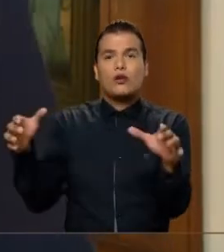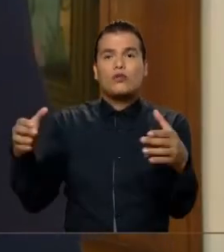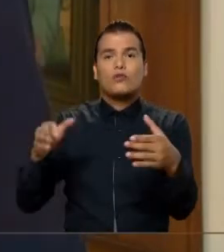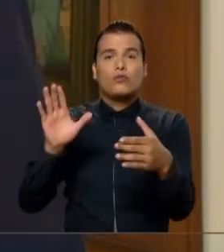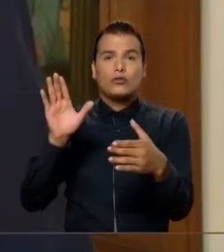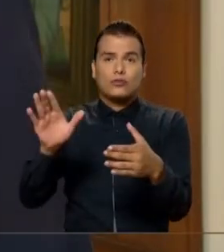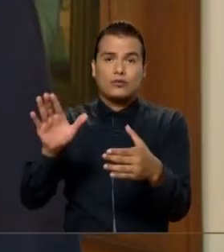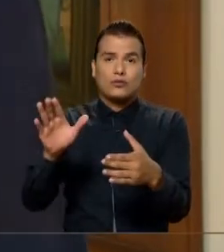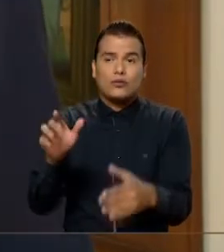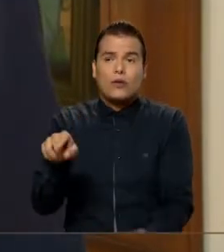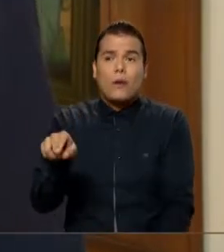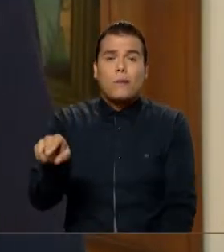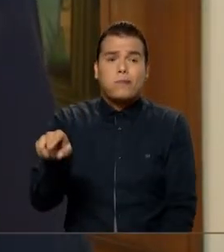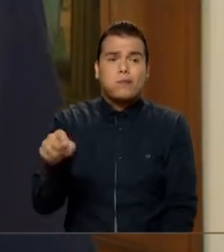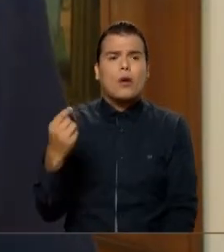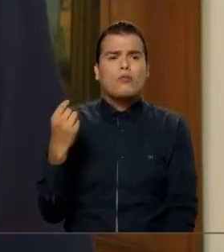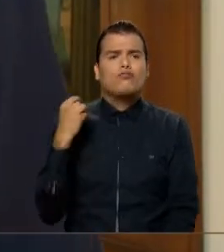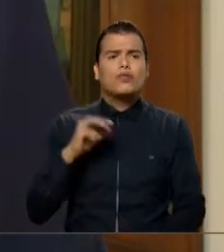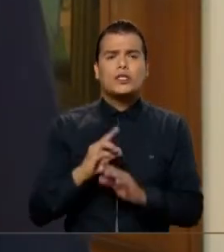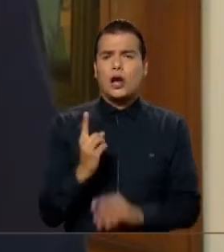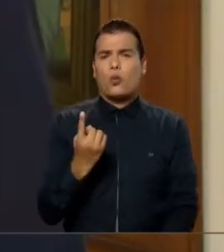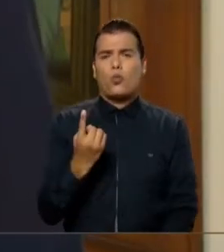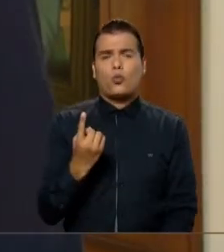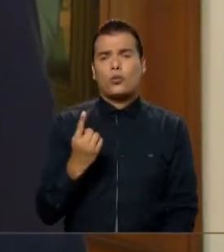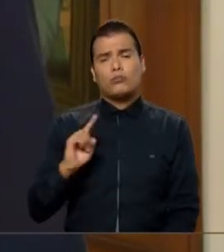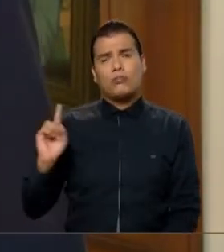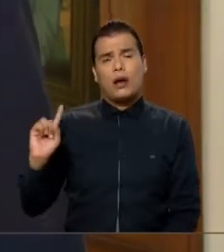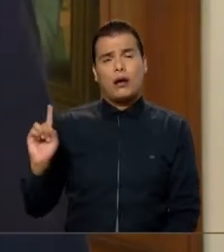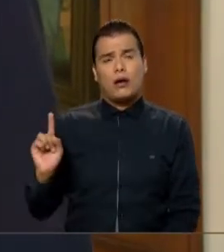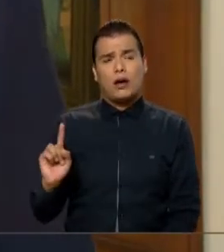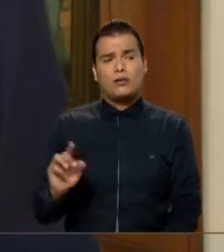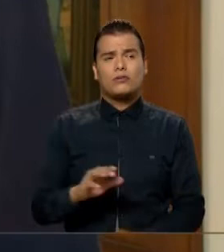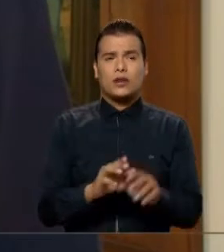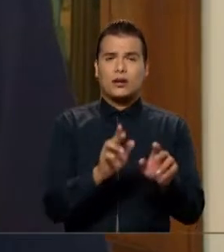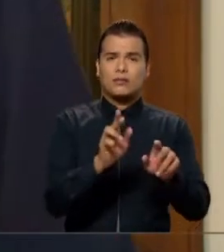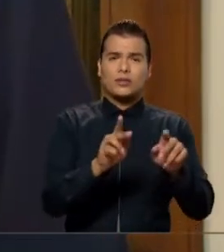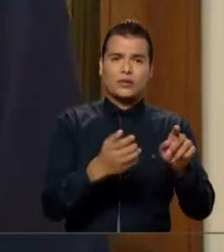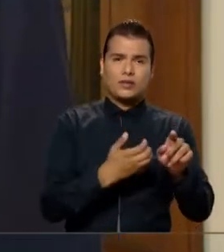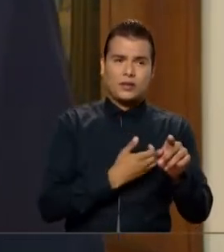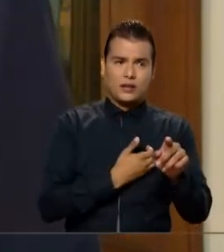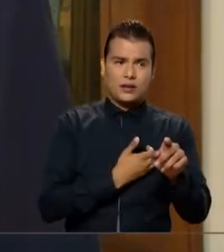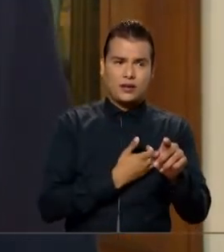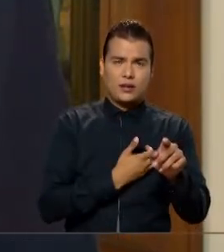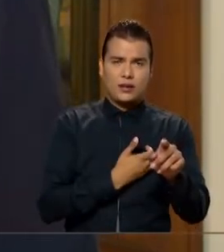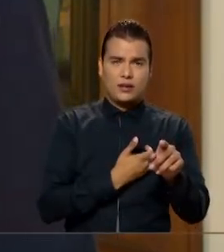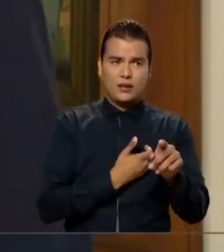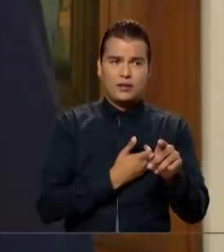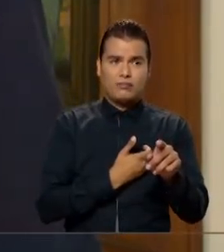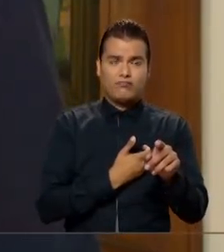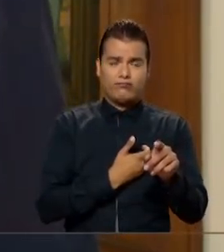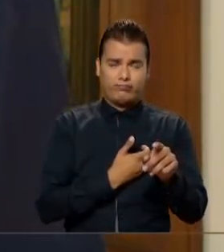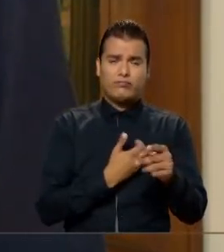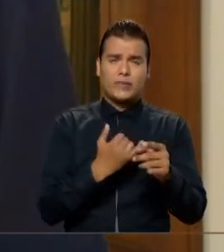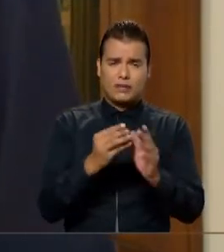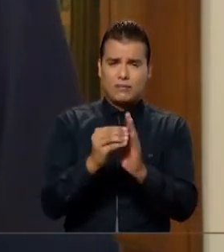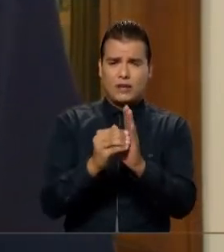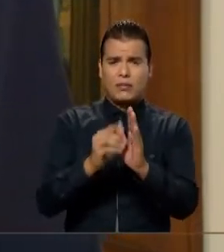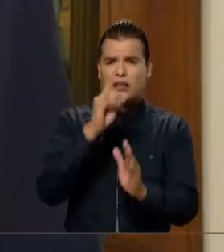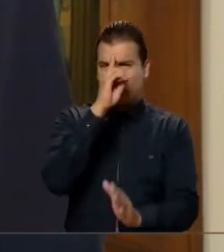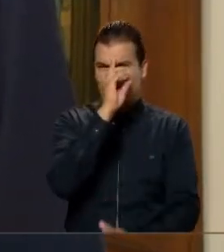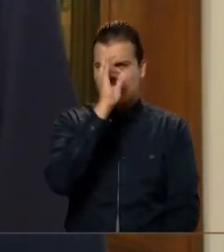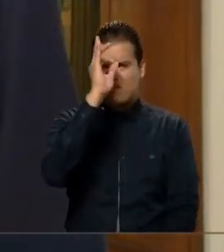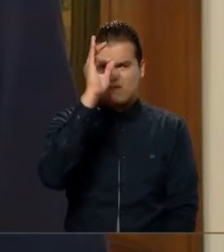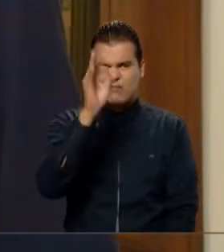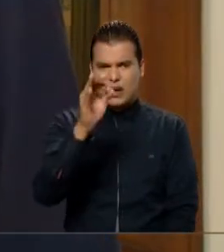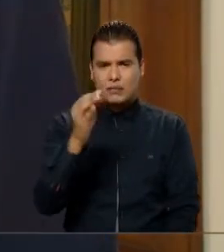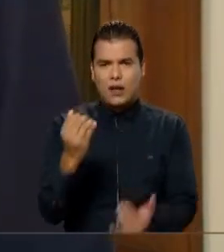obviamente no solamente ahora, sino con anterioridad, los alcaldes de Cartago, el alcalde de Cartago, han recibido amenazas. En este